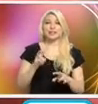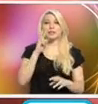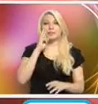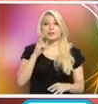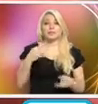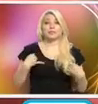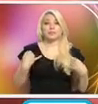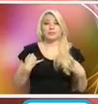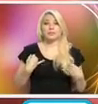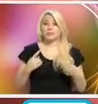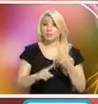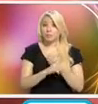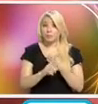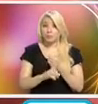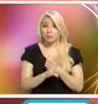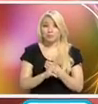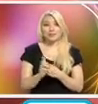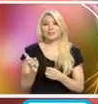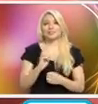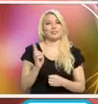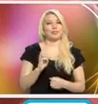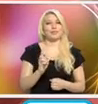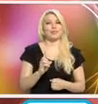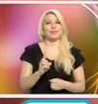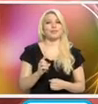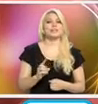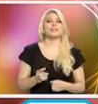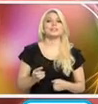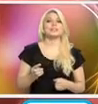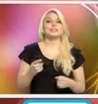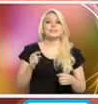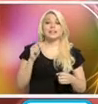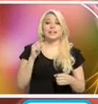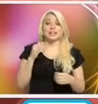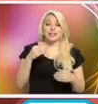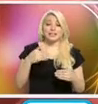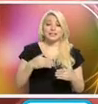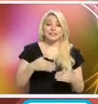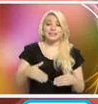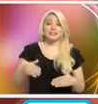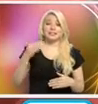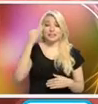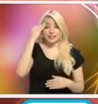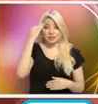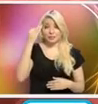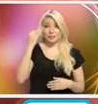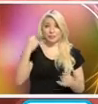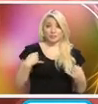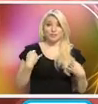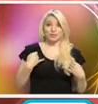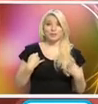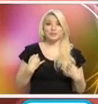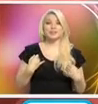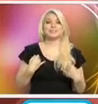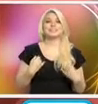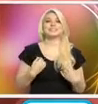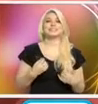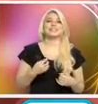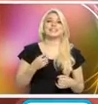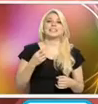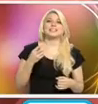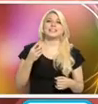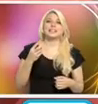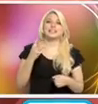Sí. En realidad la adolescencia es un momento clave en la vida de un ser humano, es la segunda oportunidad en la vida para hacer cambios